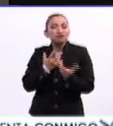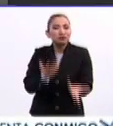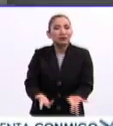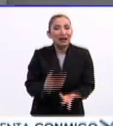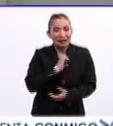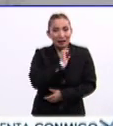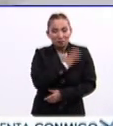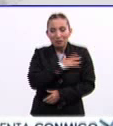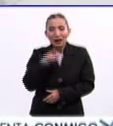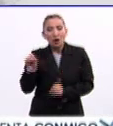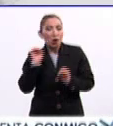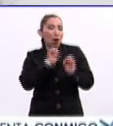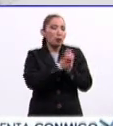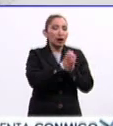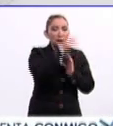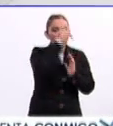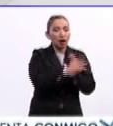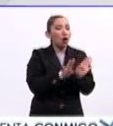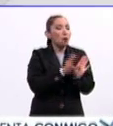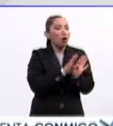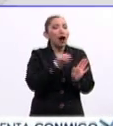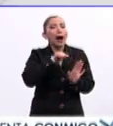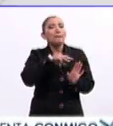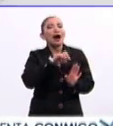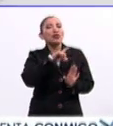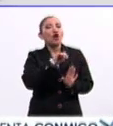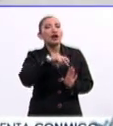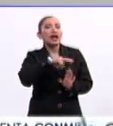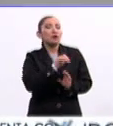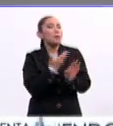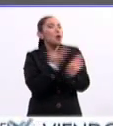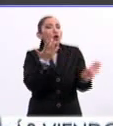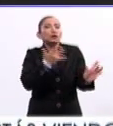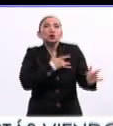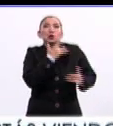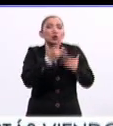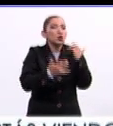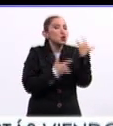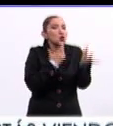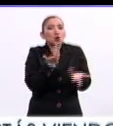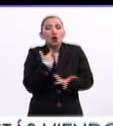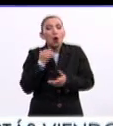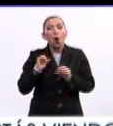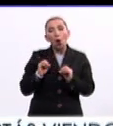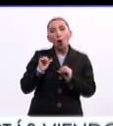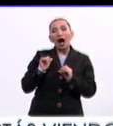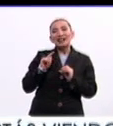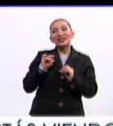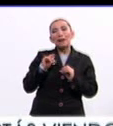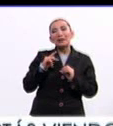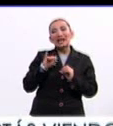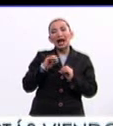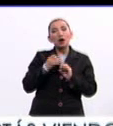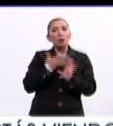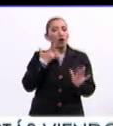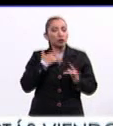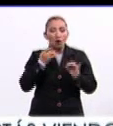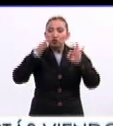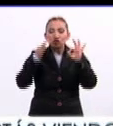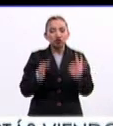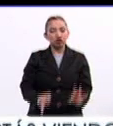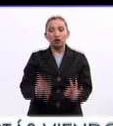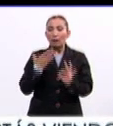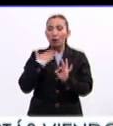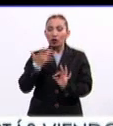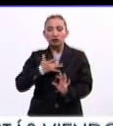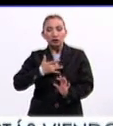caso mexicano todo como Amado Nervo, o sea, muy como Altamirano, poesía muy sentida, muy auténtica, muy pasional